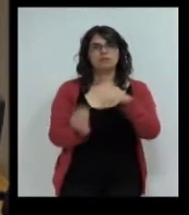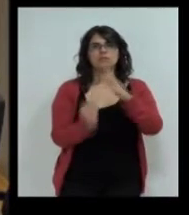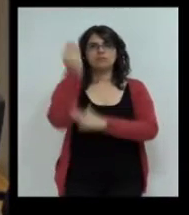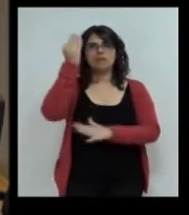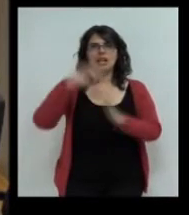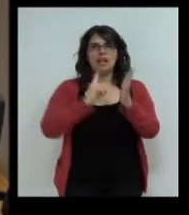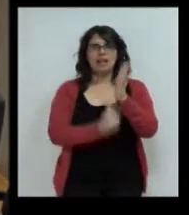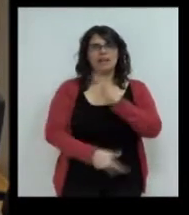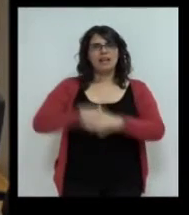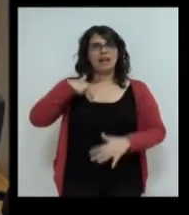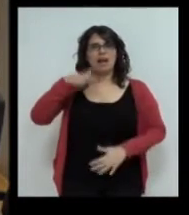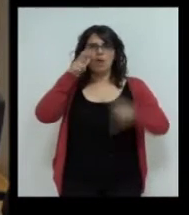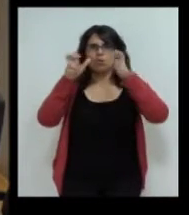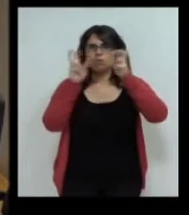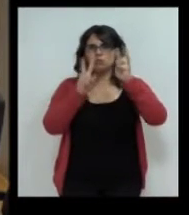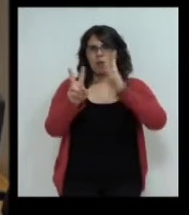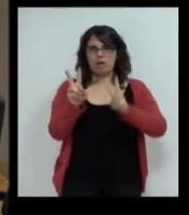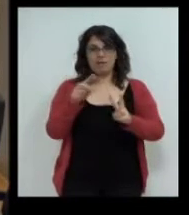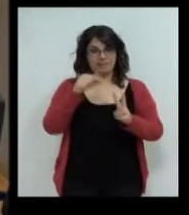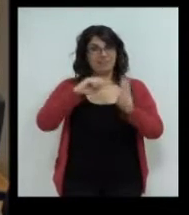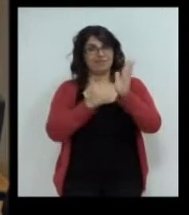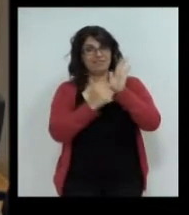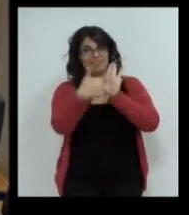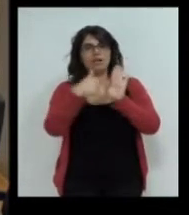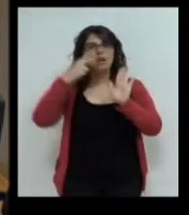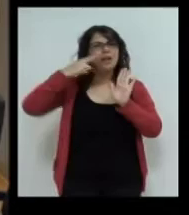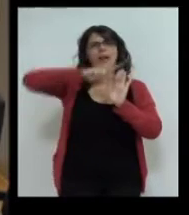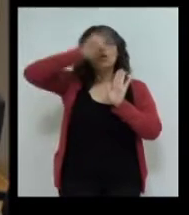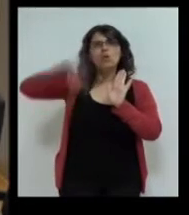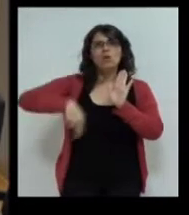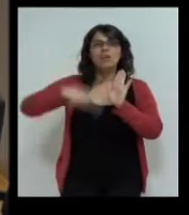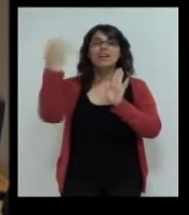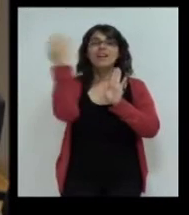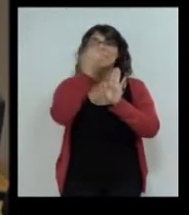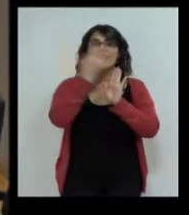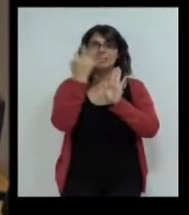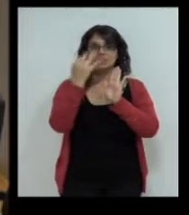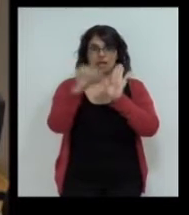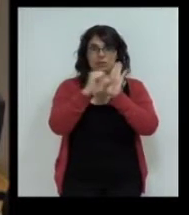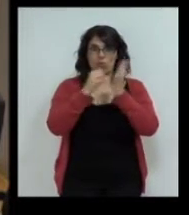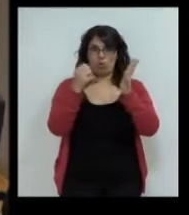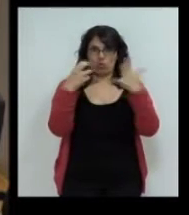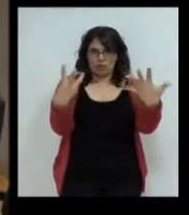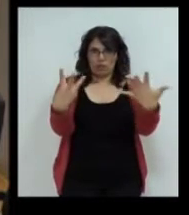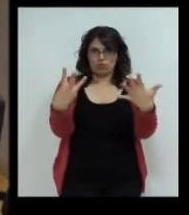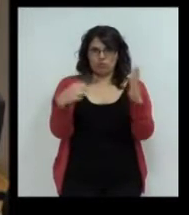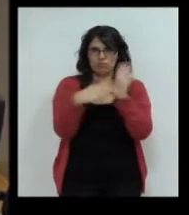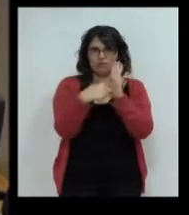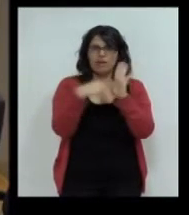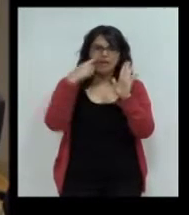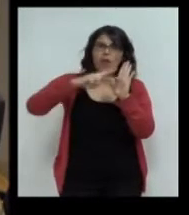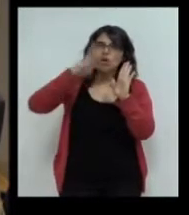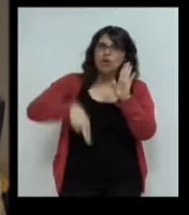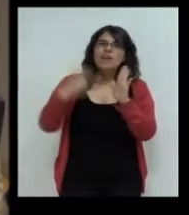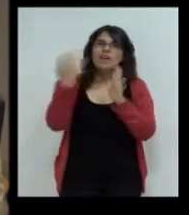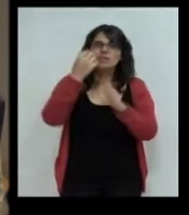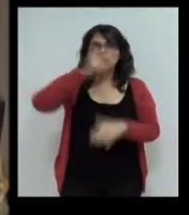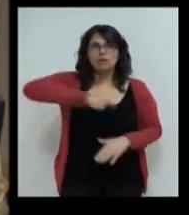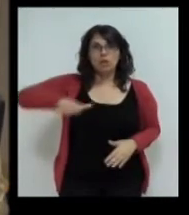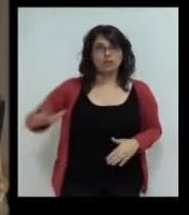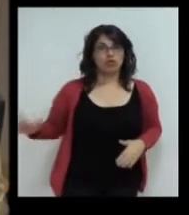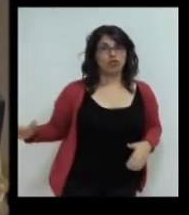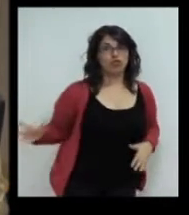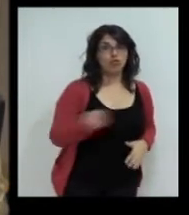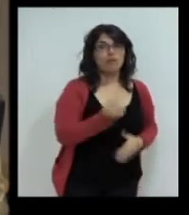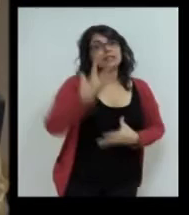general audiovisual que reconoce, en su artículo 8, reconoce el derecho de todas las personas,